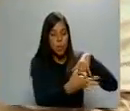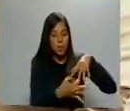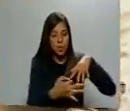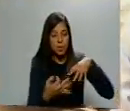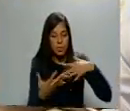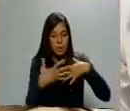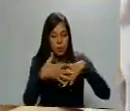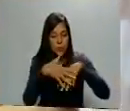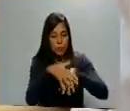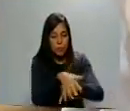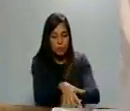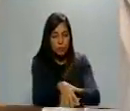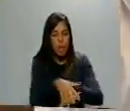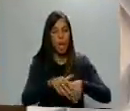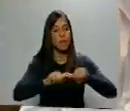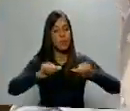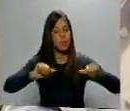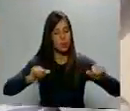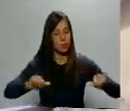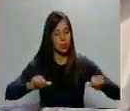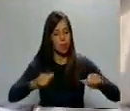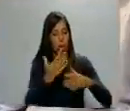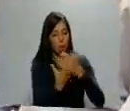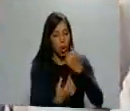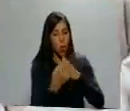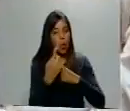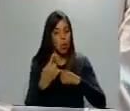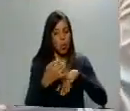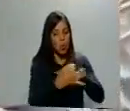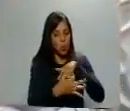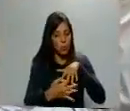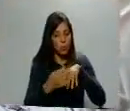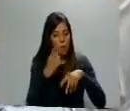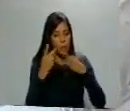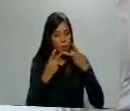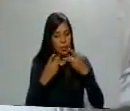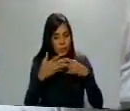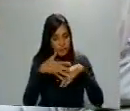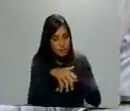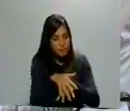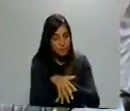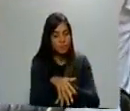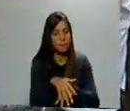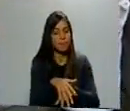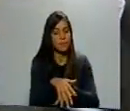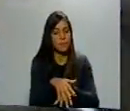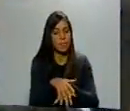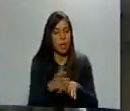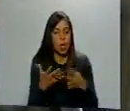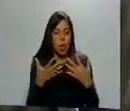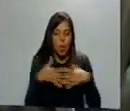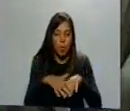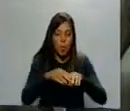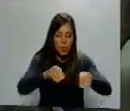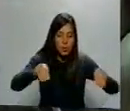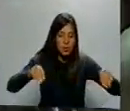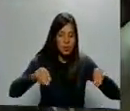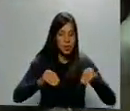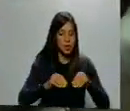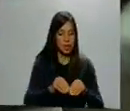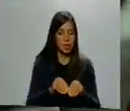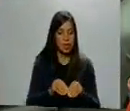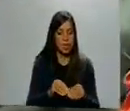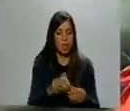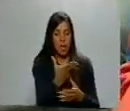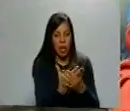conformaban el área metropolitana en una sola unidad político-territorial. De una unidad espacial que es Caracas,